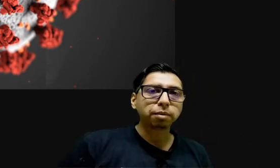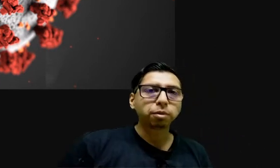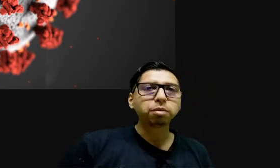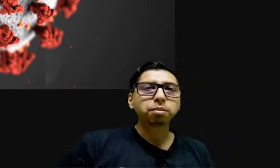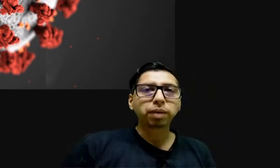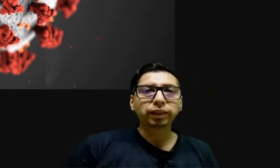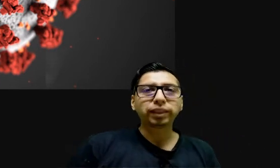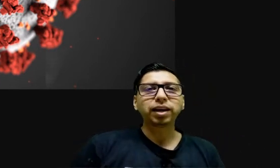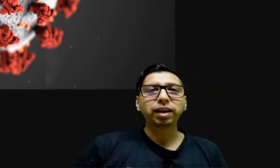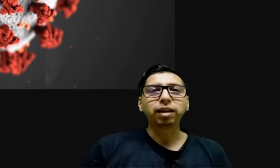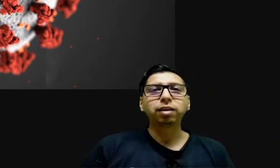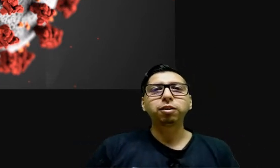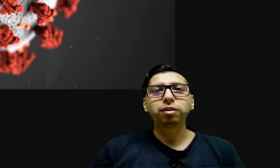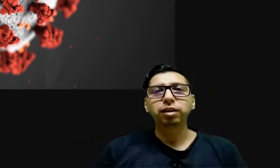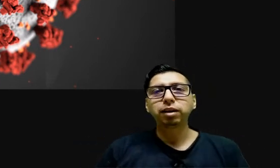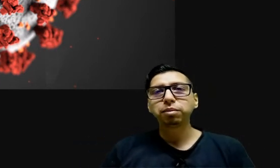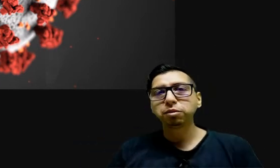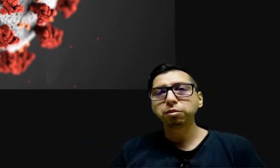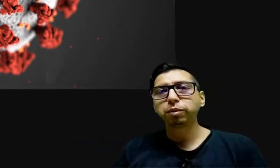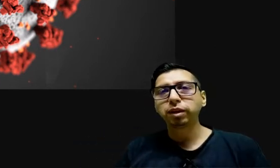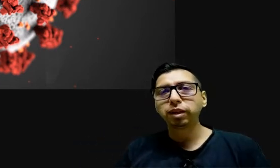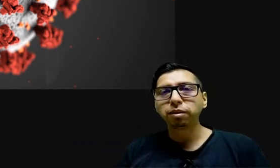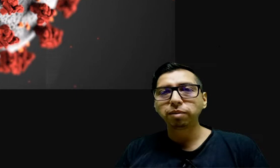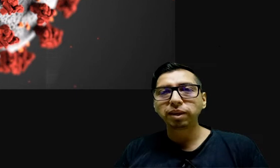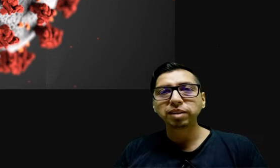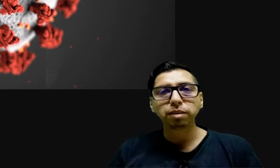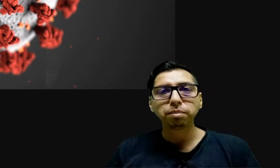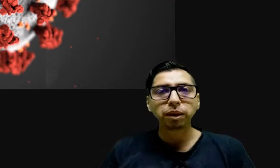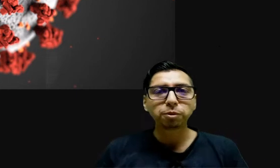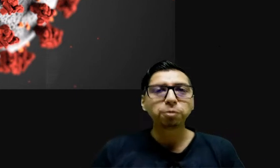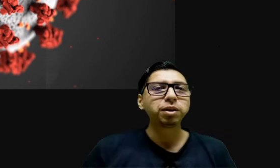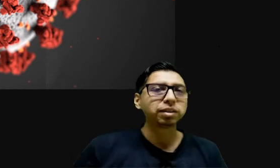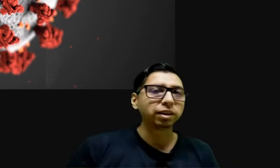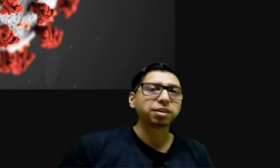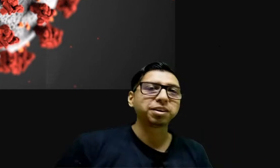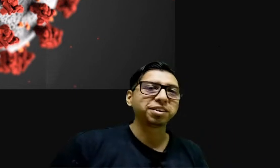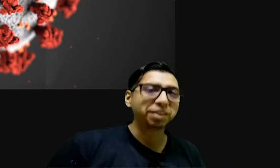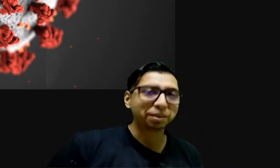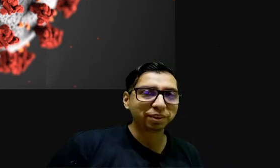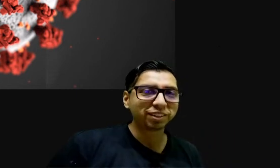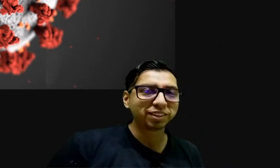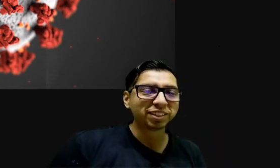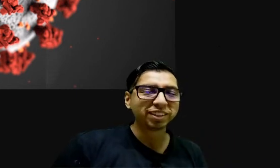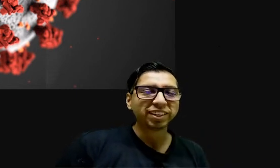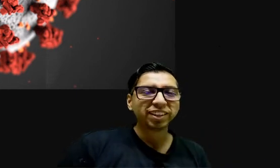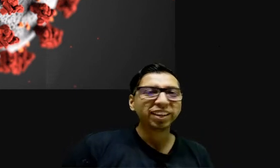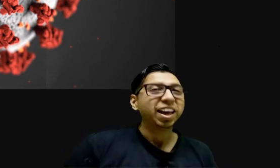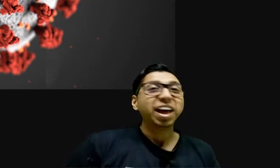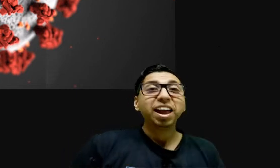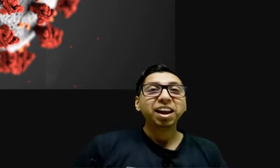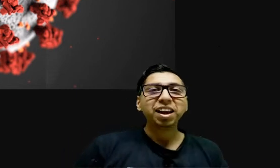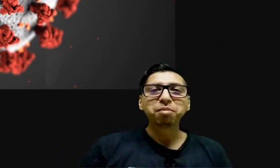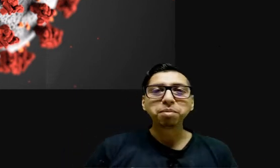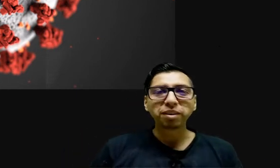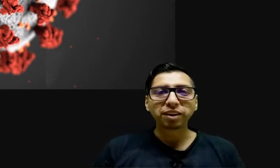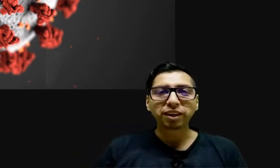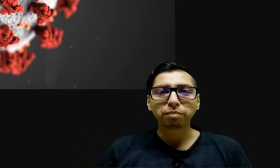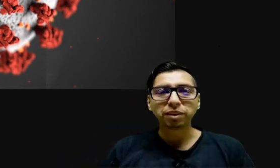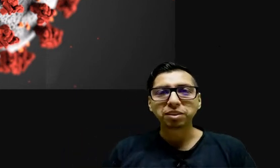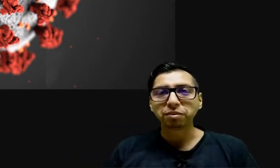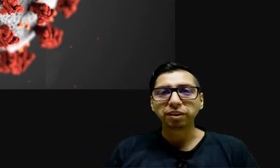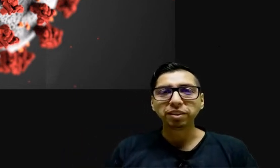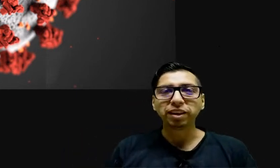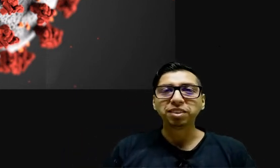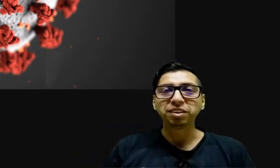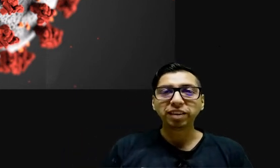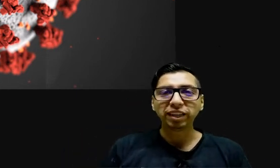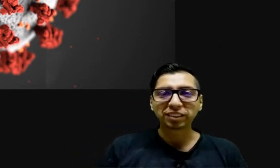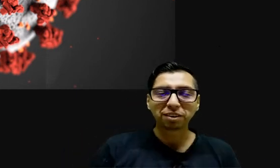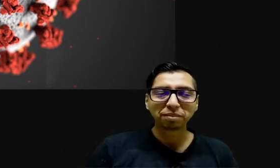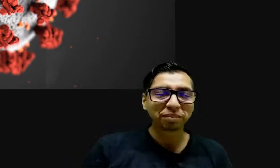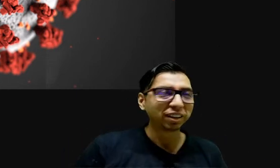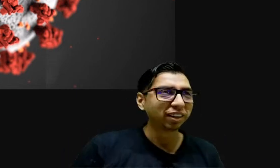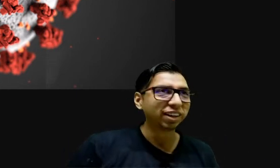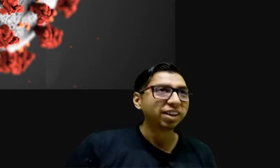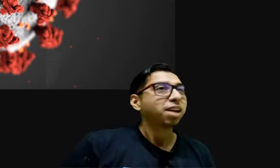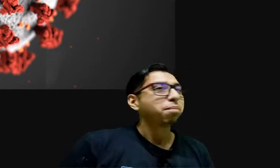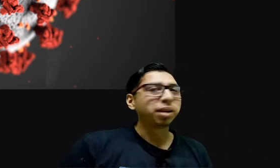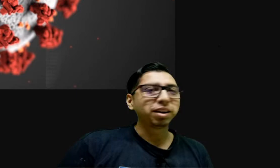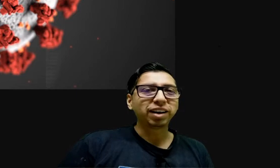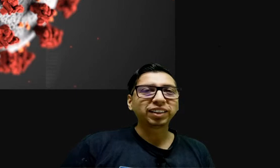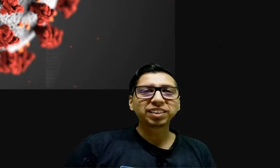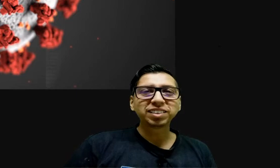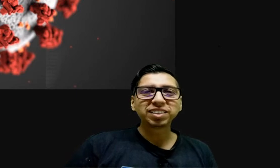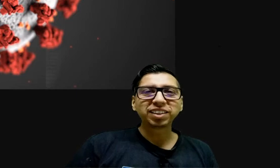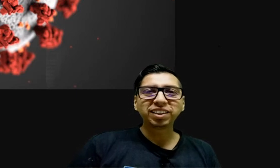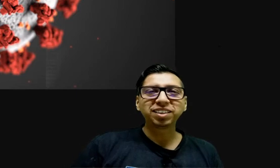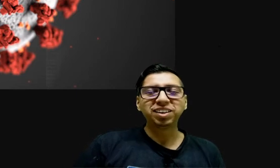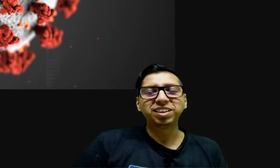el jabón mata el coronavirus, por qué no hacen vacunas del coronavirus? Lo primero que pensé fue en Donald Trump,